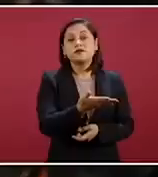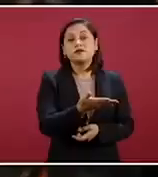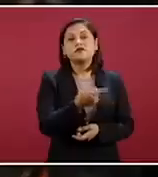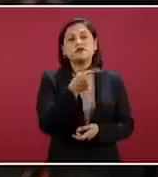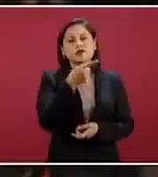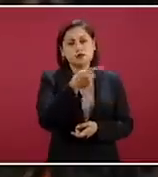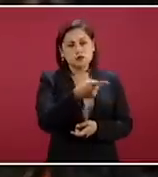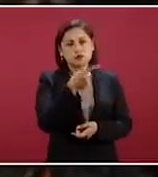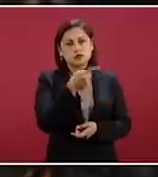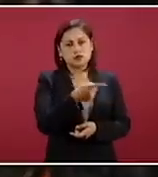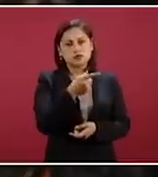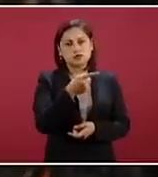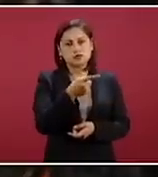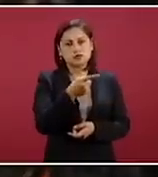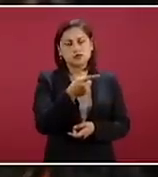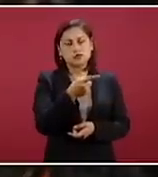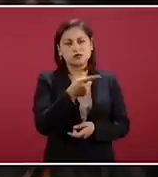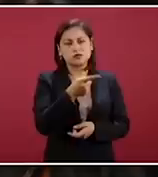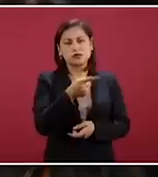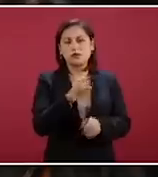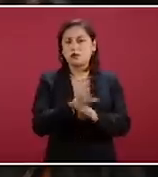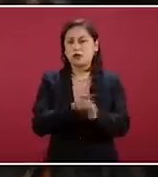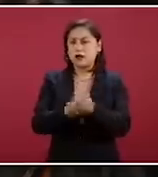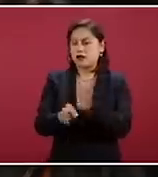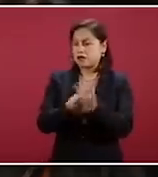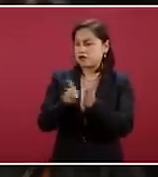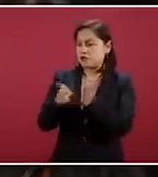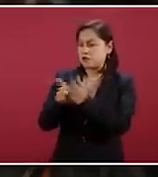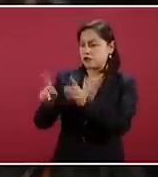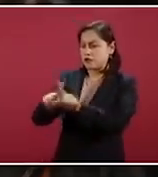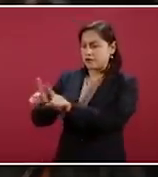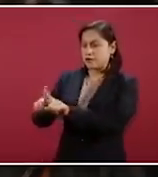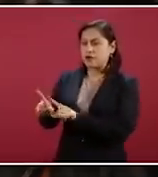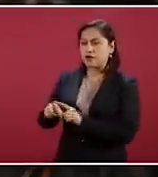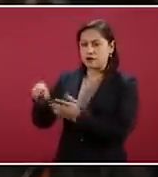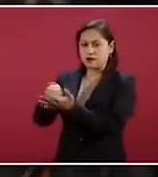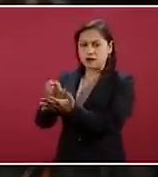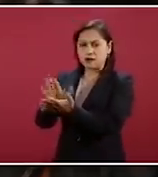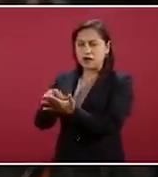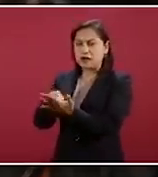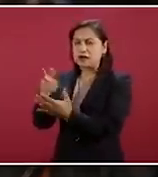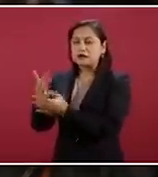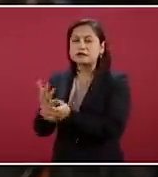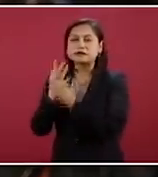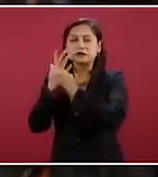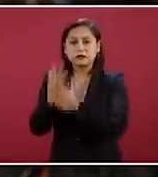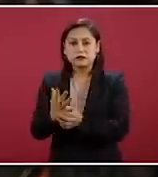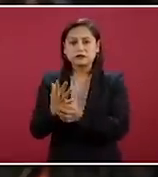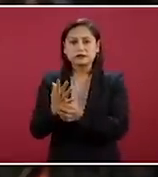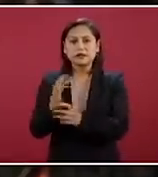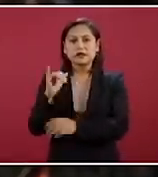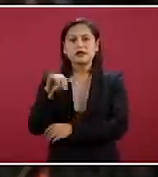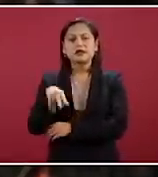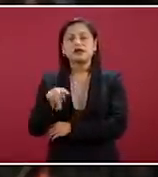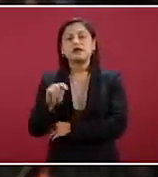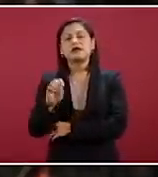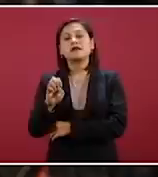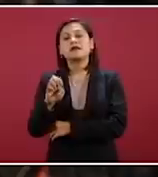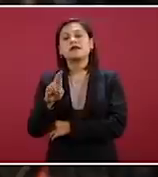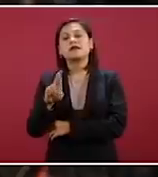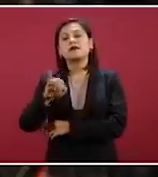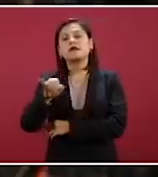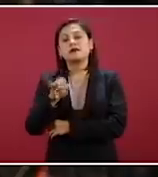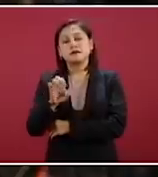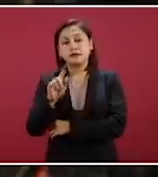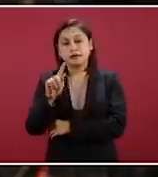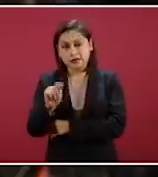columnas económicas financieras que Interjet debe, por derechos